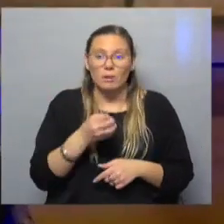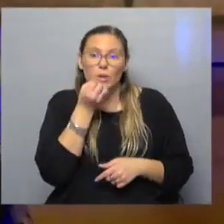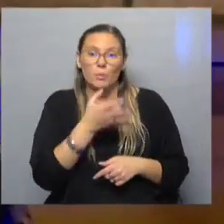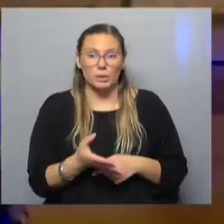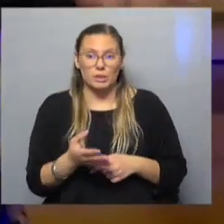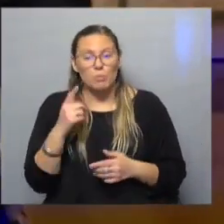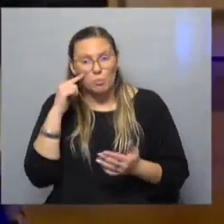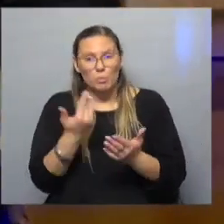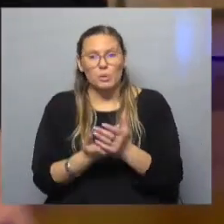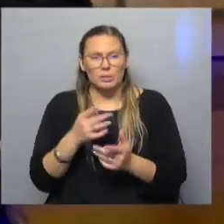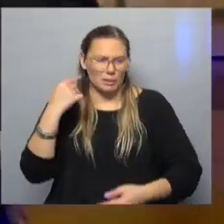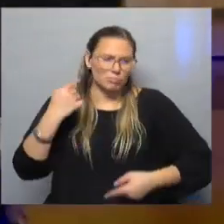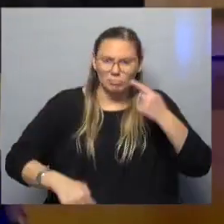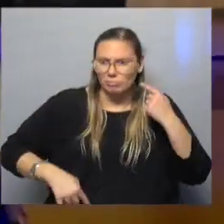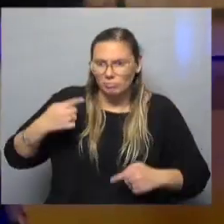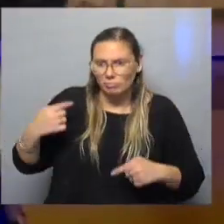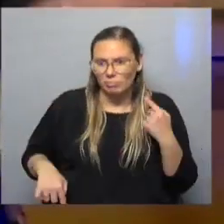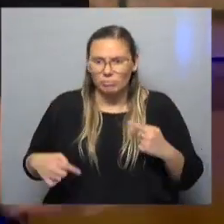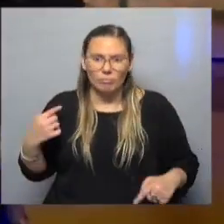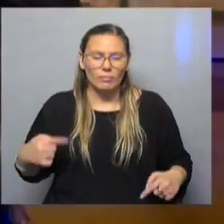Hay propuestas re diversas,